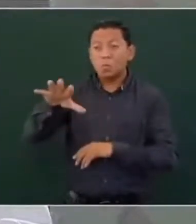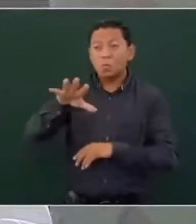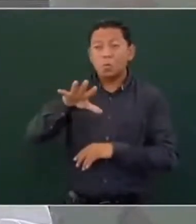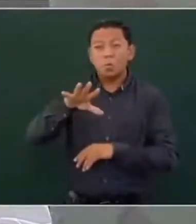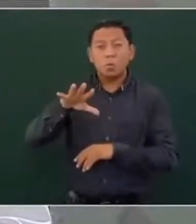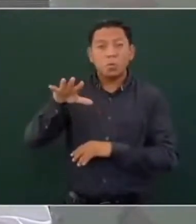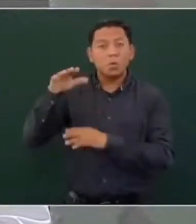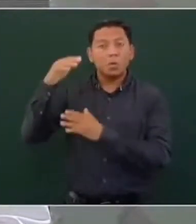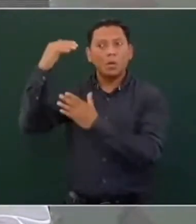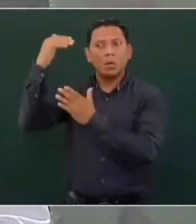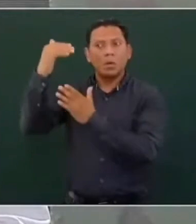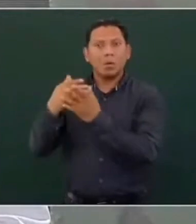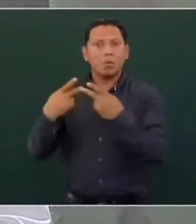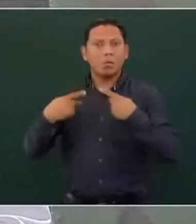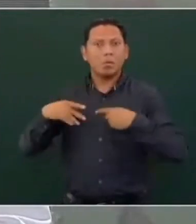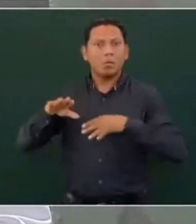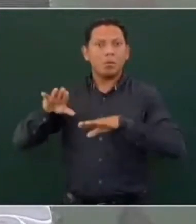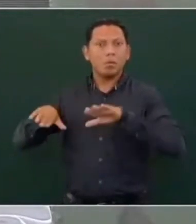originaria.